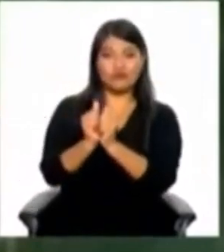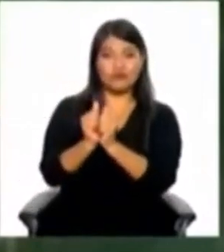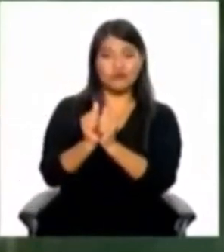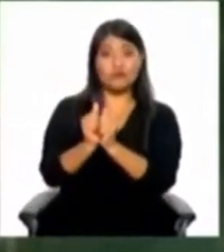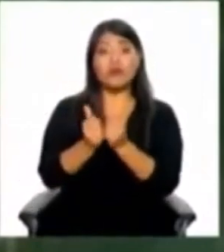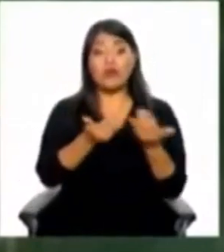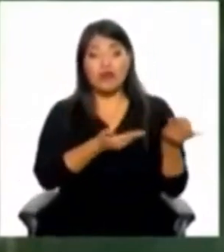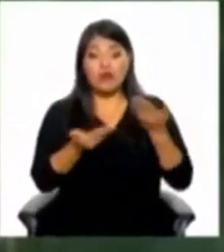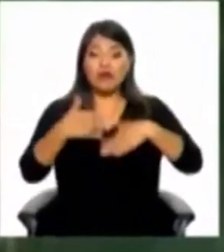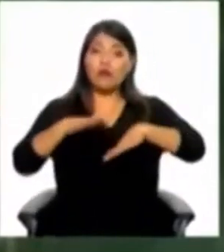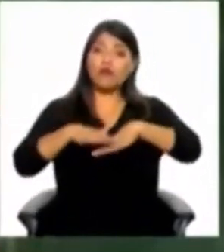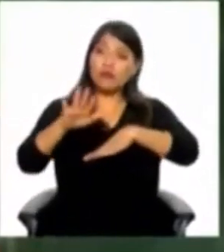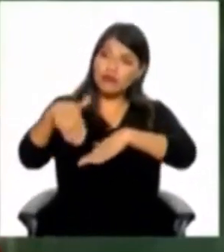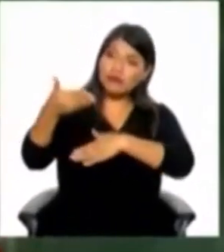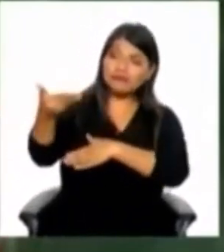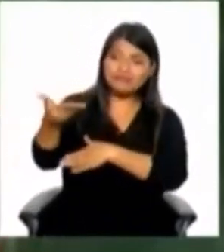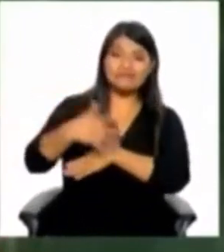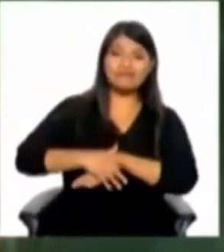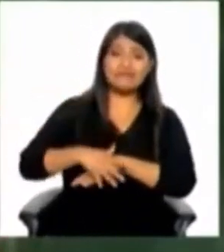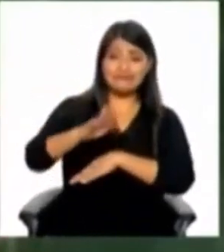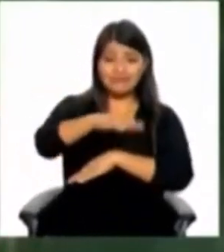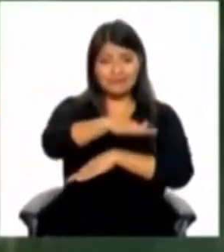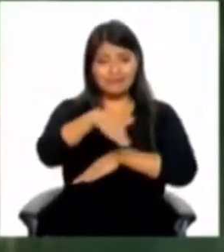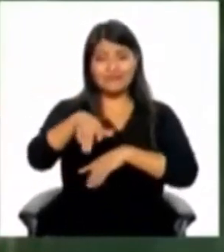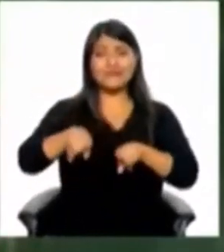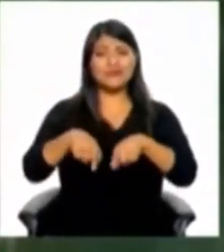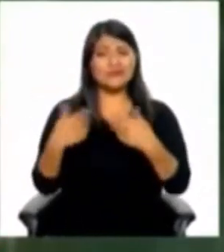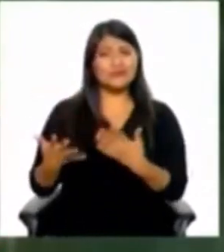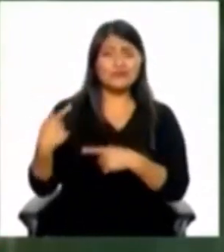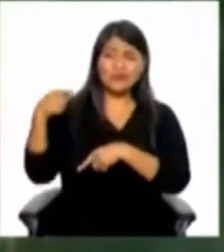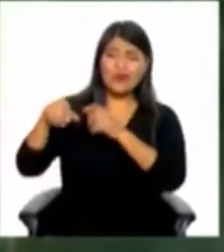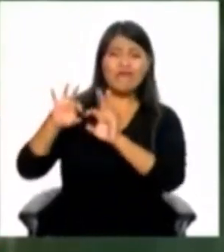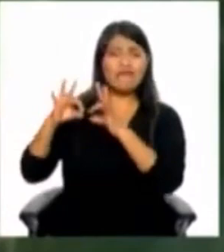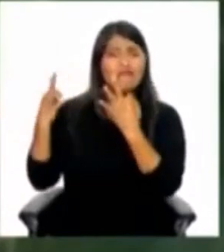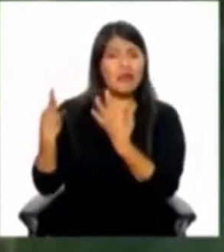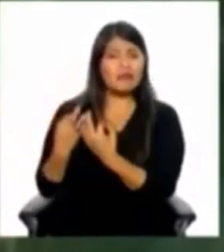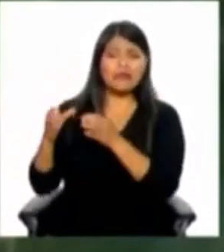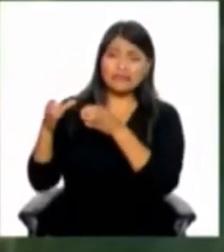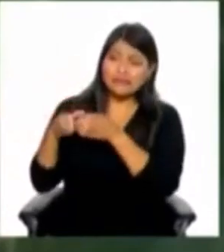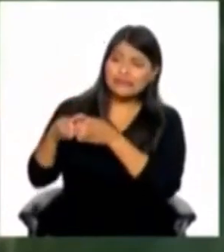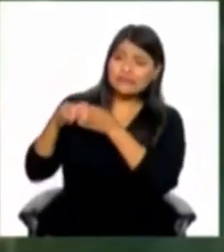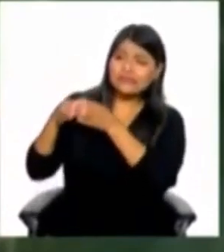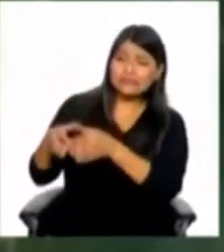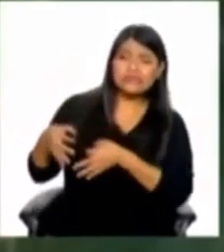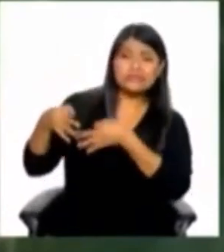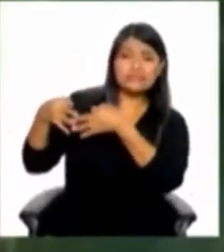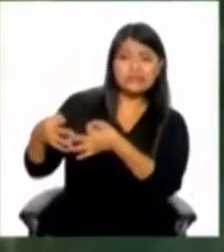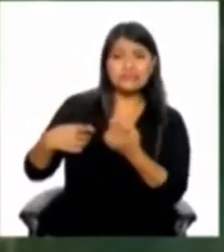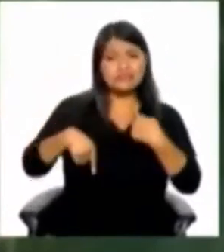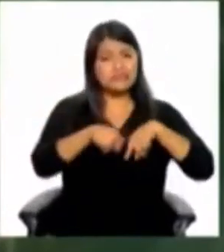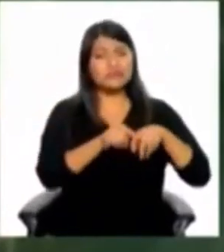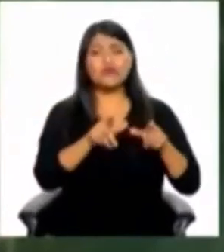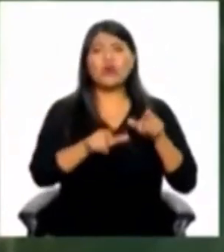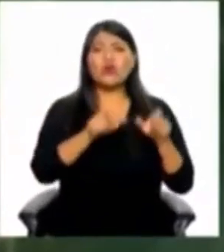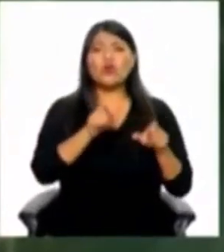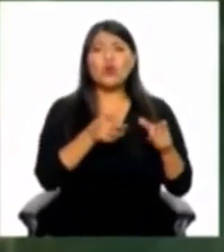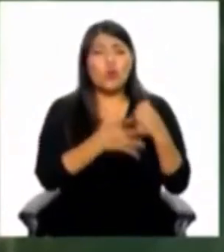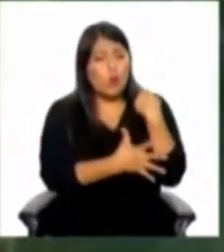desplazan, a veces literalmente llevando a cuestas sus familias y sus escasas